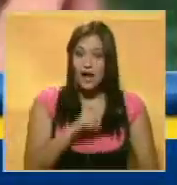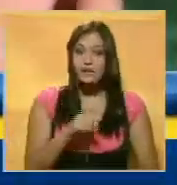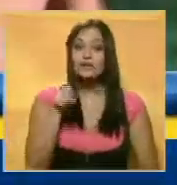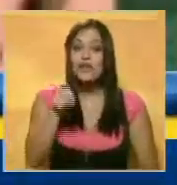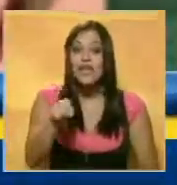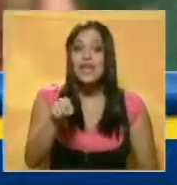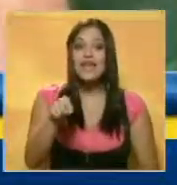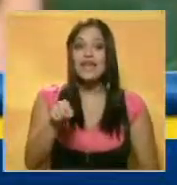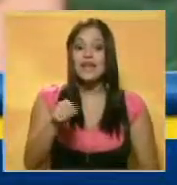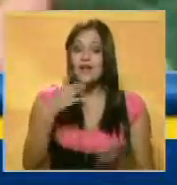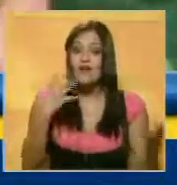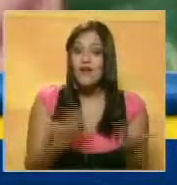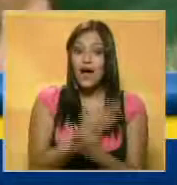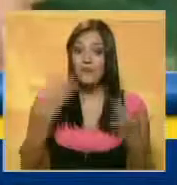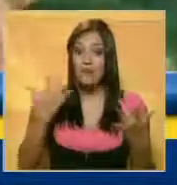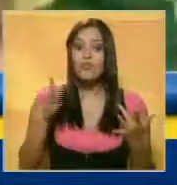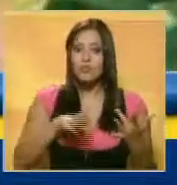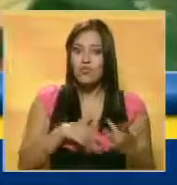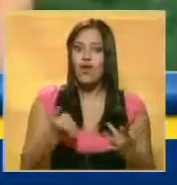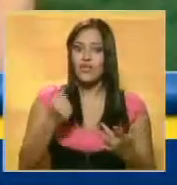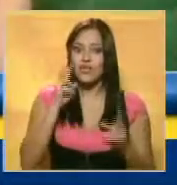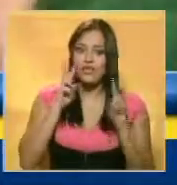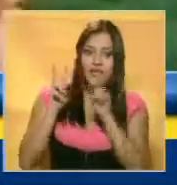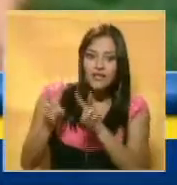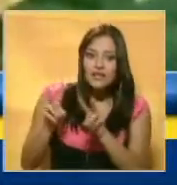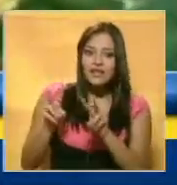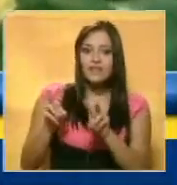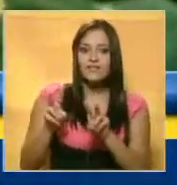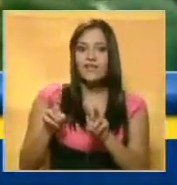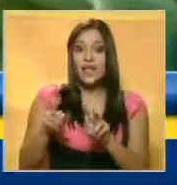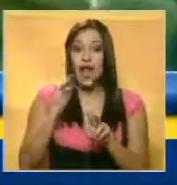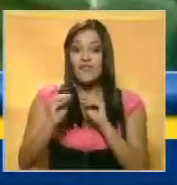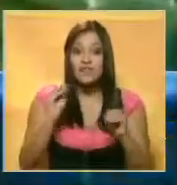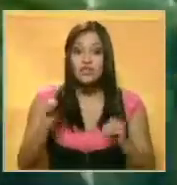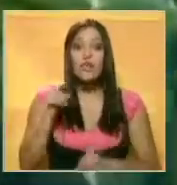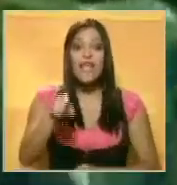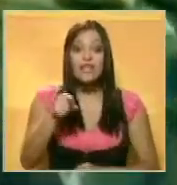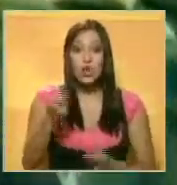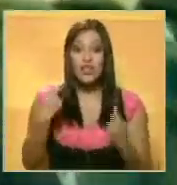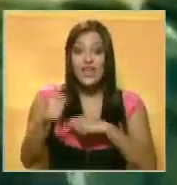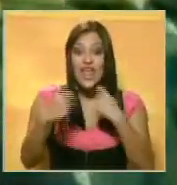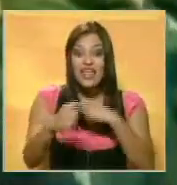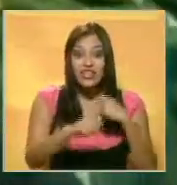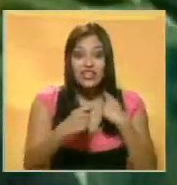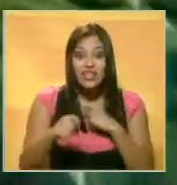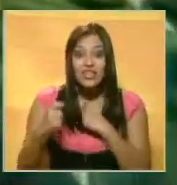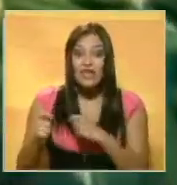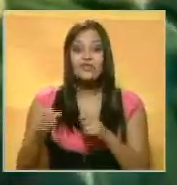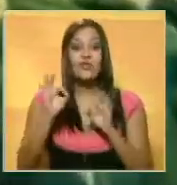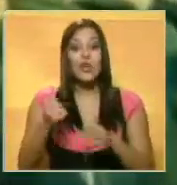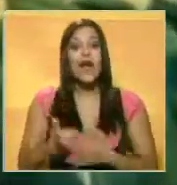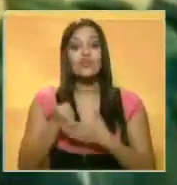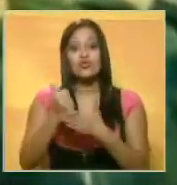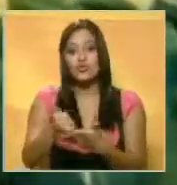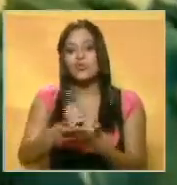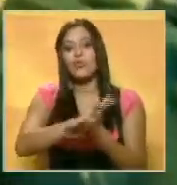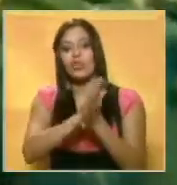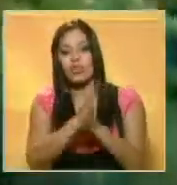convirtió en una popular mascota exótica a pesar de las alarmas de que su comercialización contribuye a su